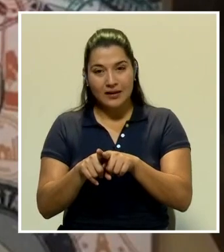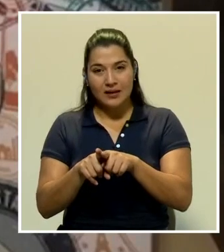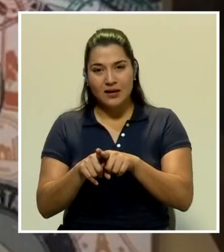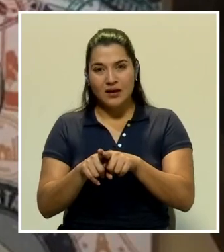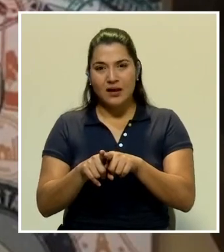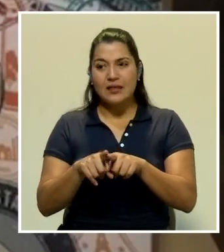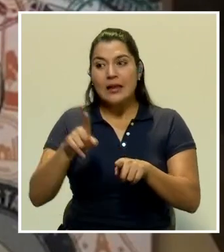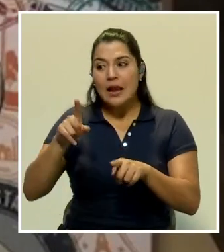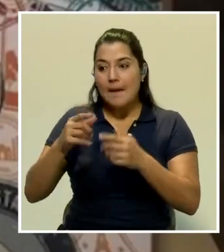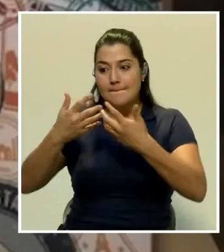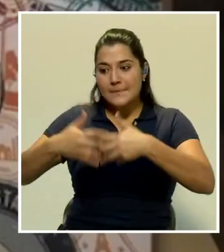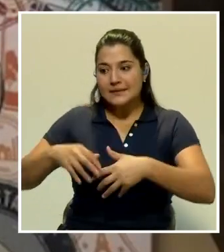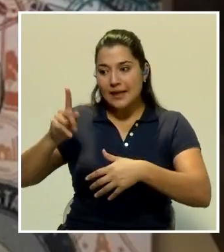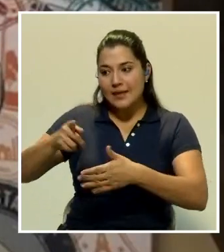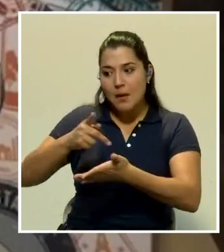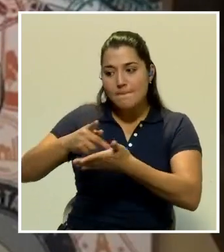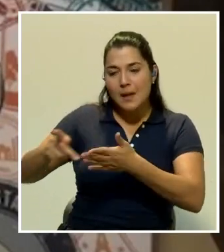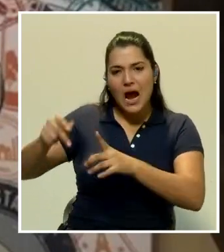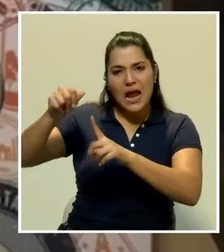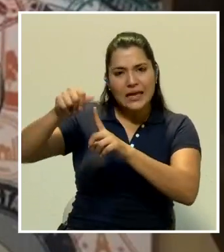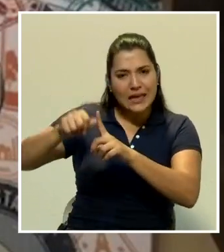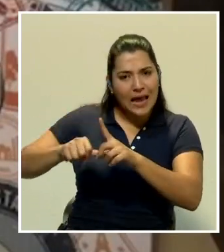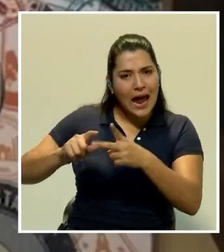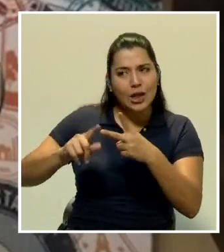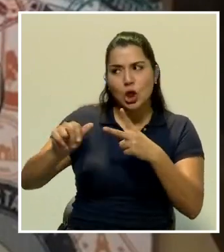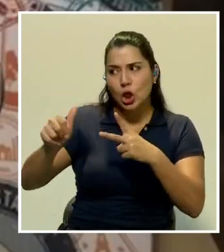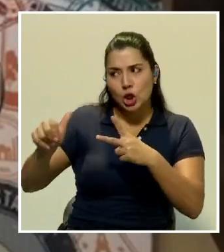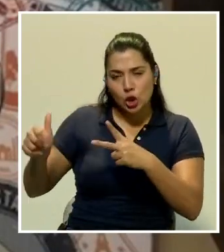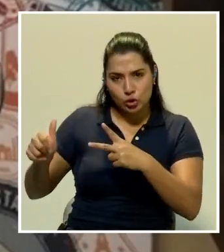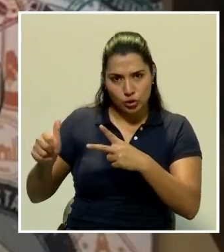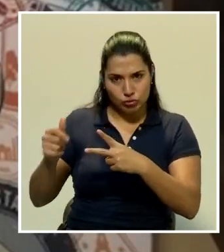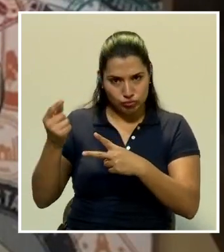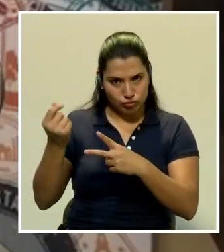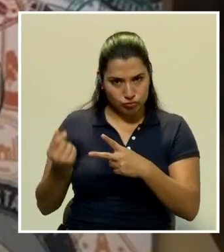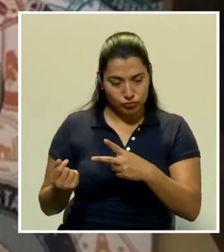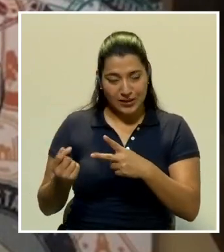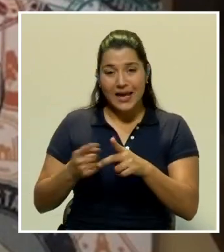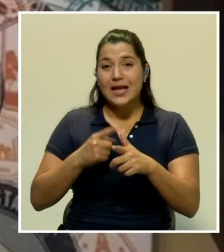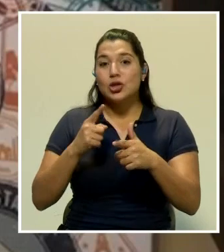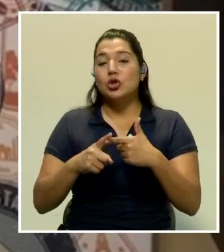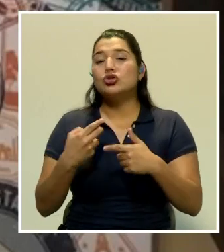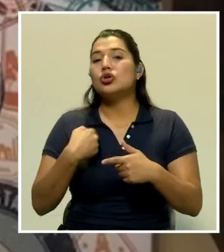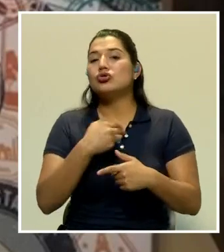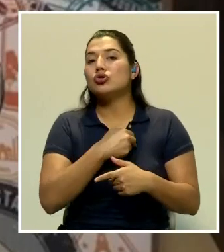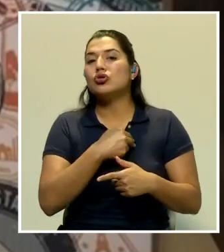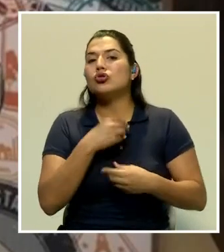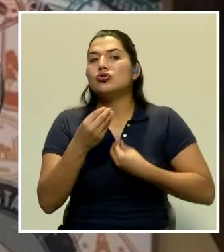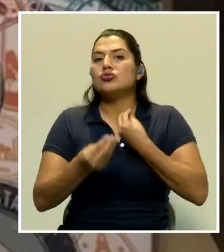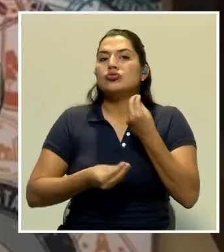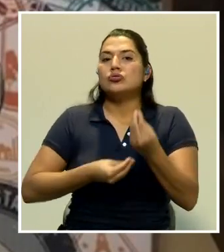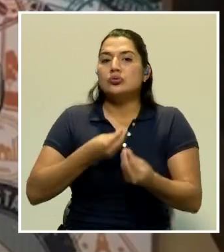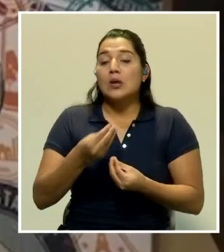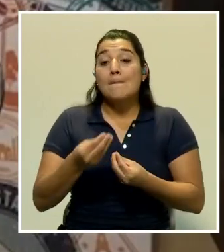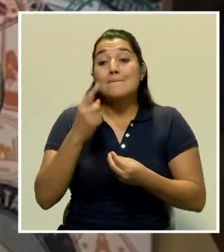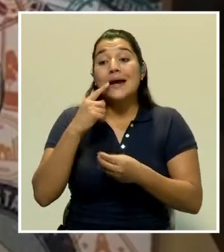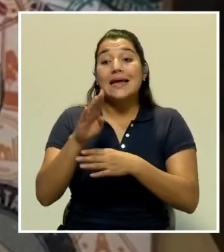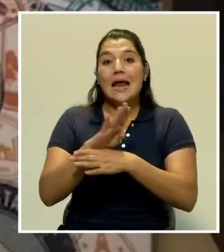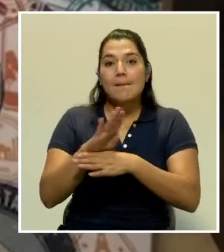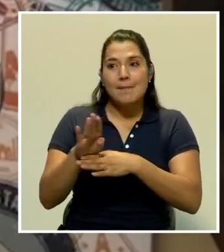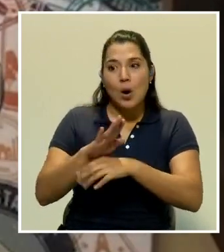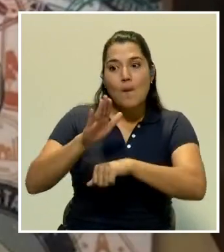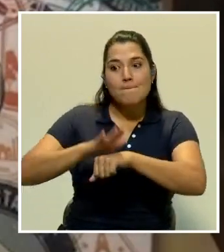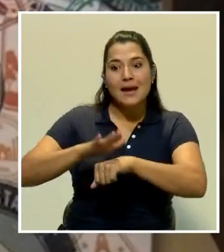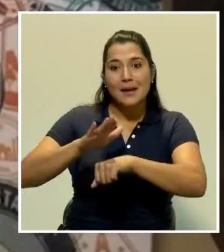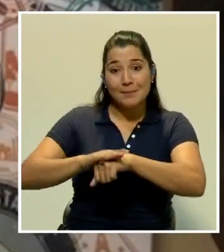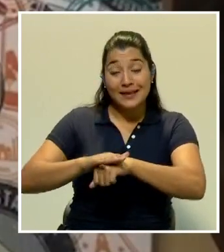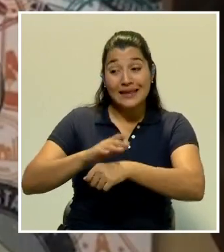aguinaldos y con todo lo demás, pero lo más importante es cómo hacemos para que el banco extienda las moratorias y